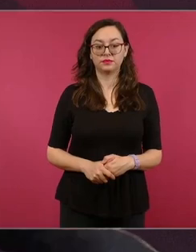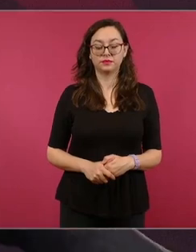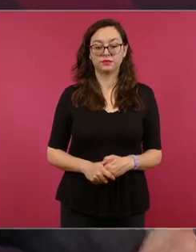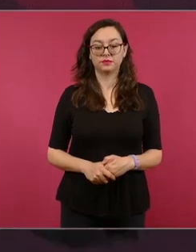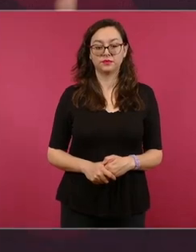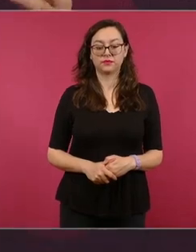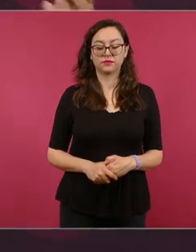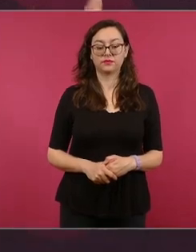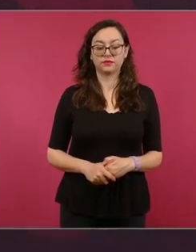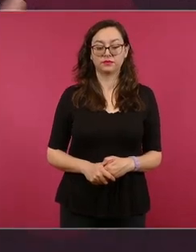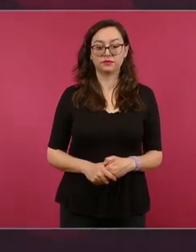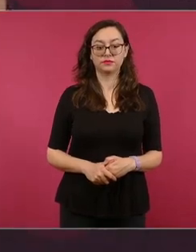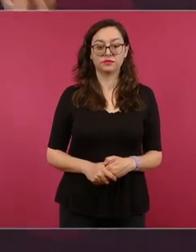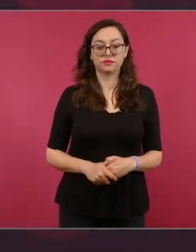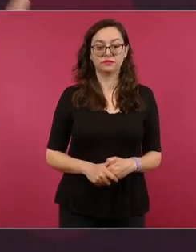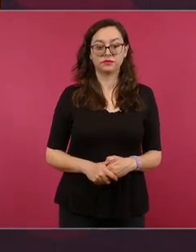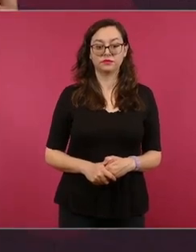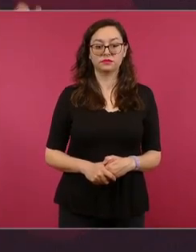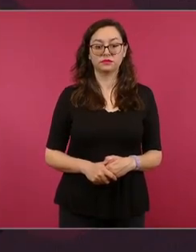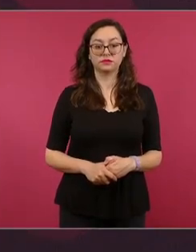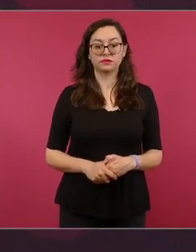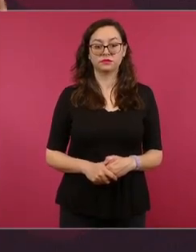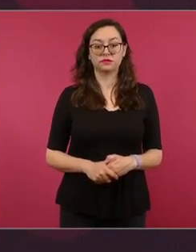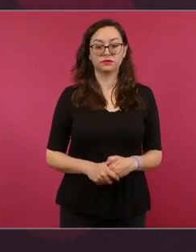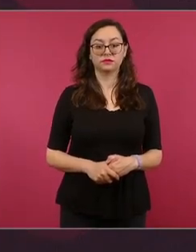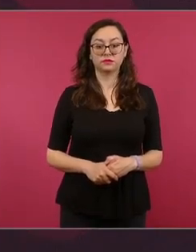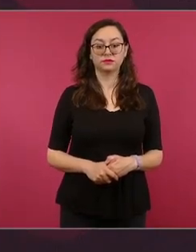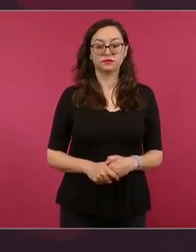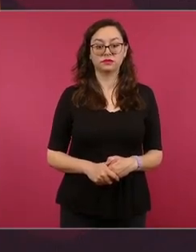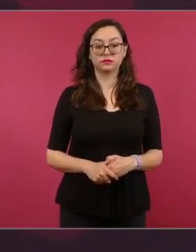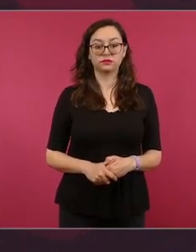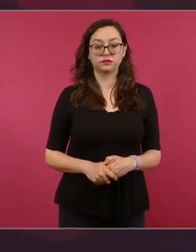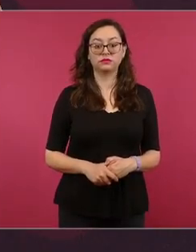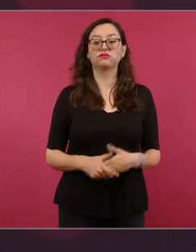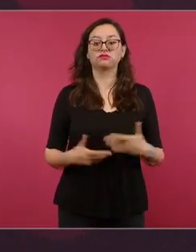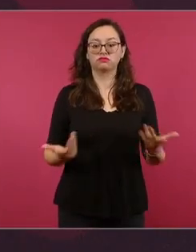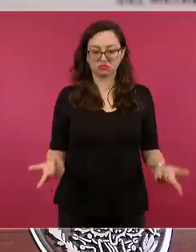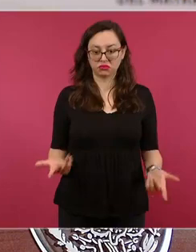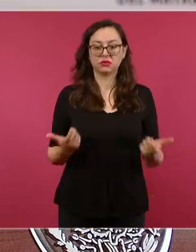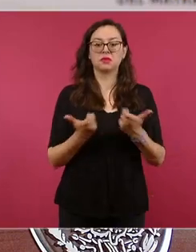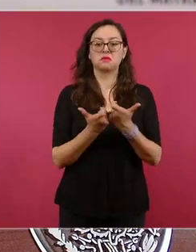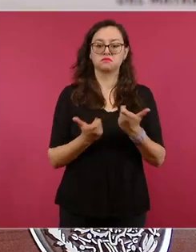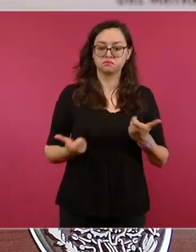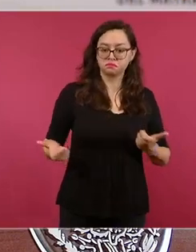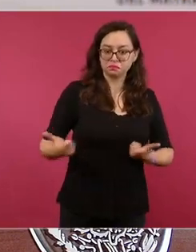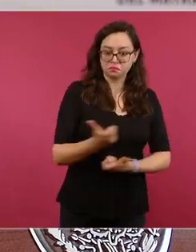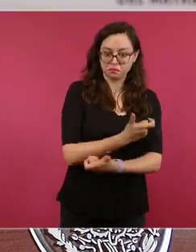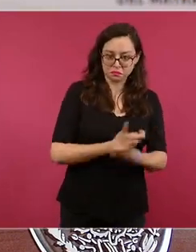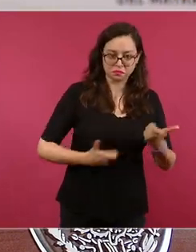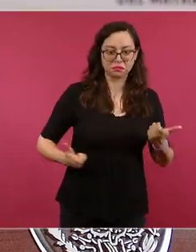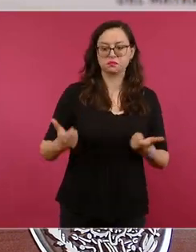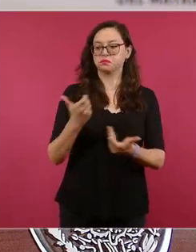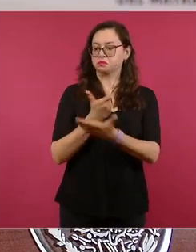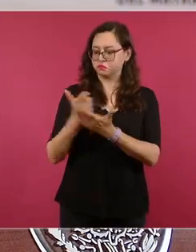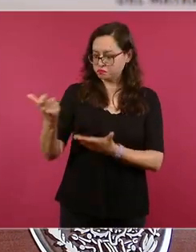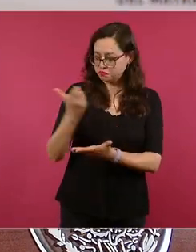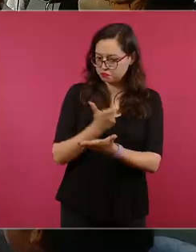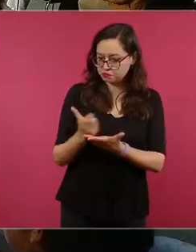Porque sí es importante que haya crecimiento económico, que mejoren los